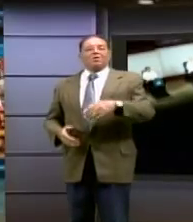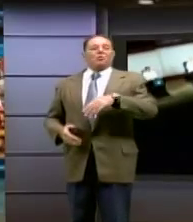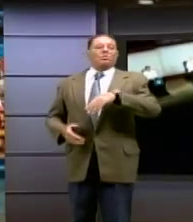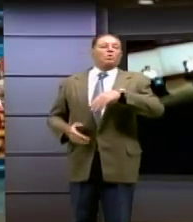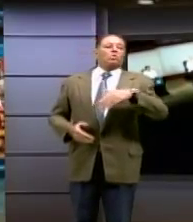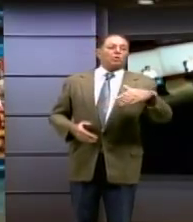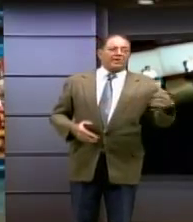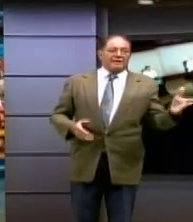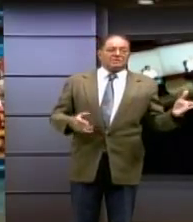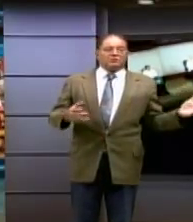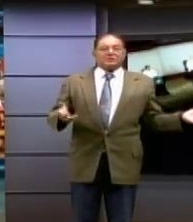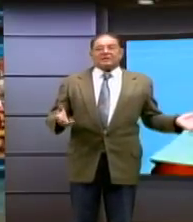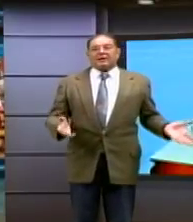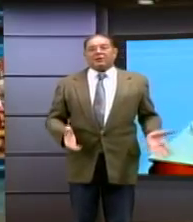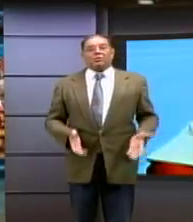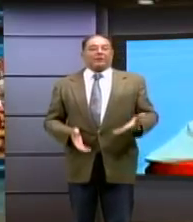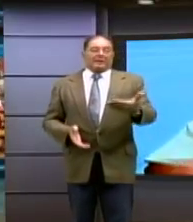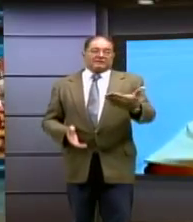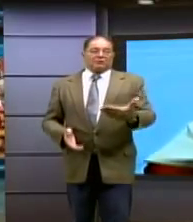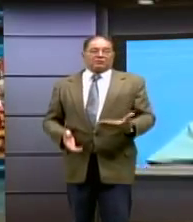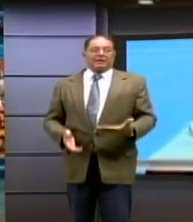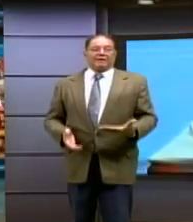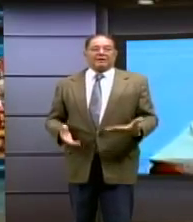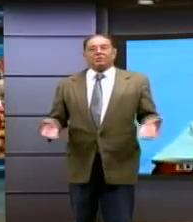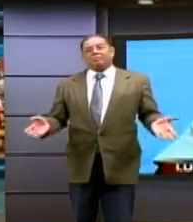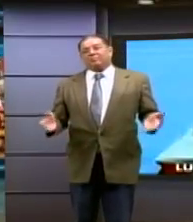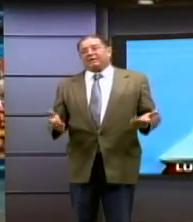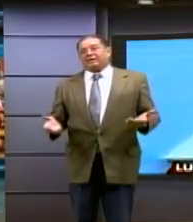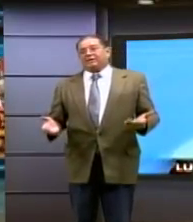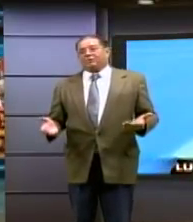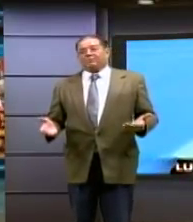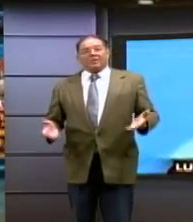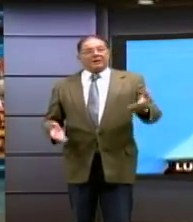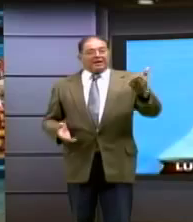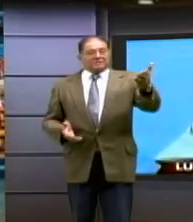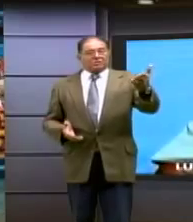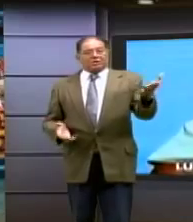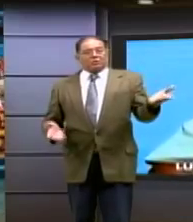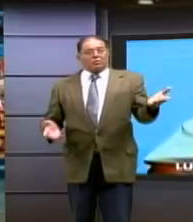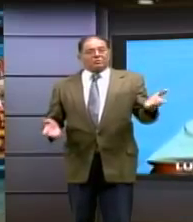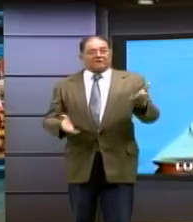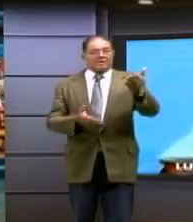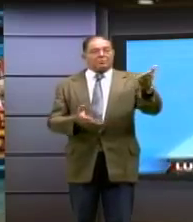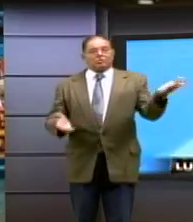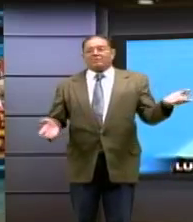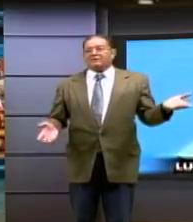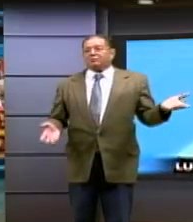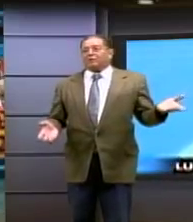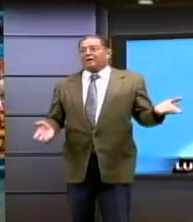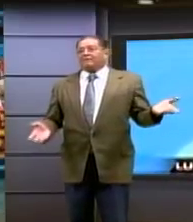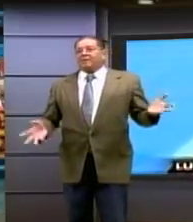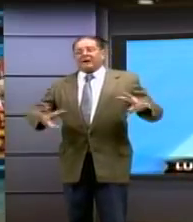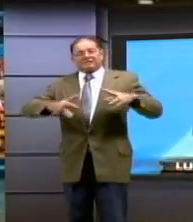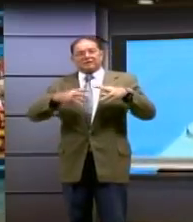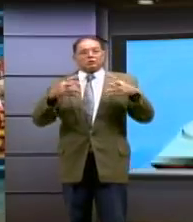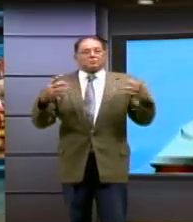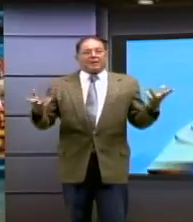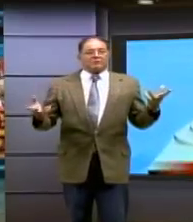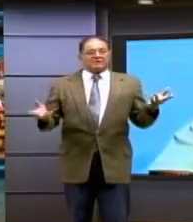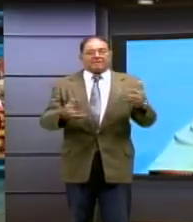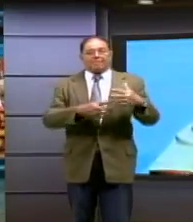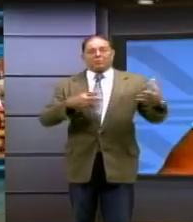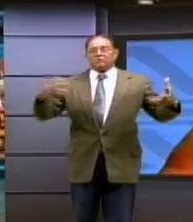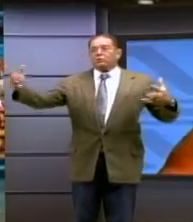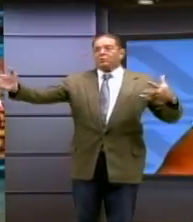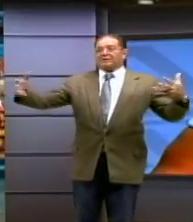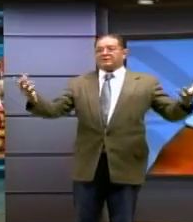propuesta, una ocurrencia, un chascarrillo, y la está usted leyendo, pues vale grillo. El señor Checú se veía mucho más natural, hacía sus